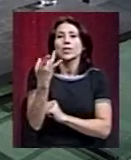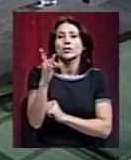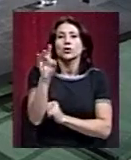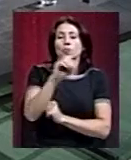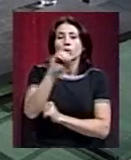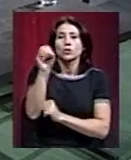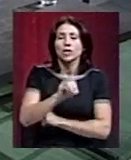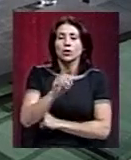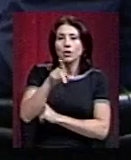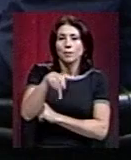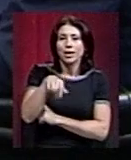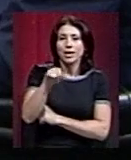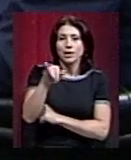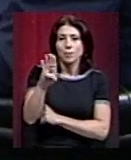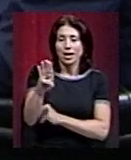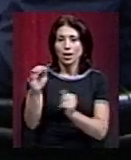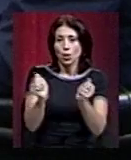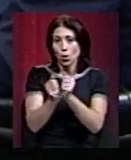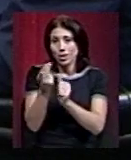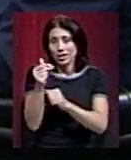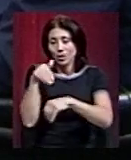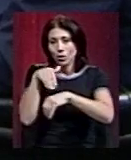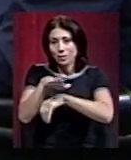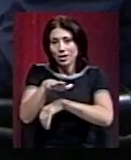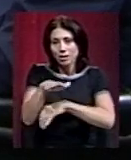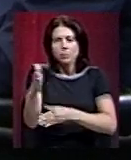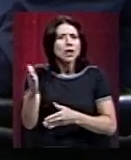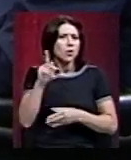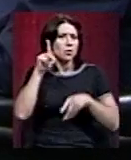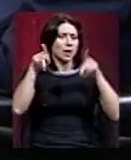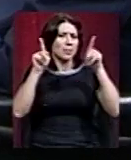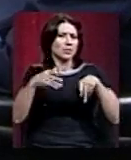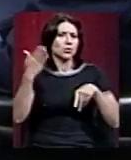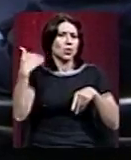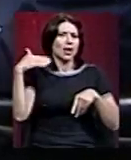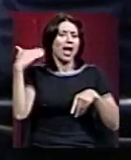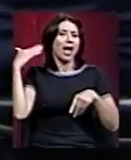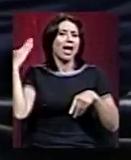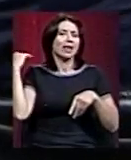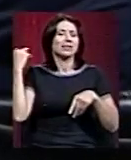Bruto con las remesas, que algún intelectual llamó hace unos 20 años